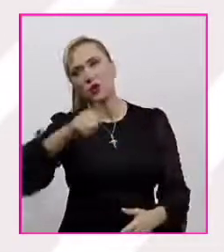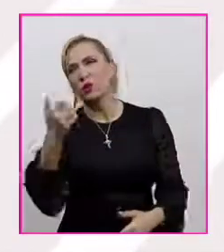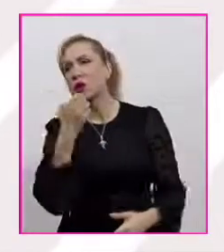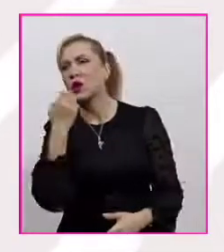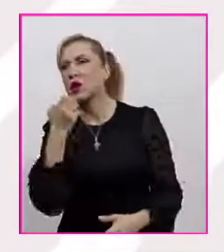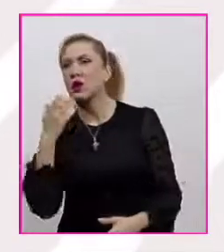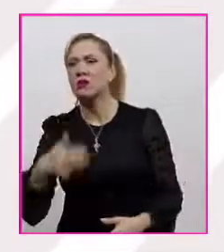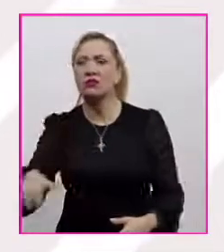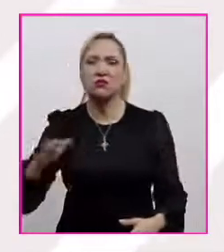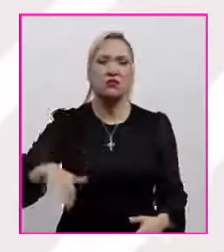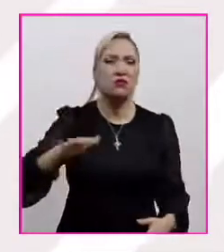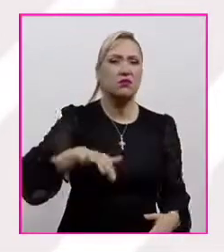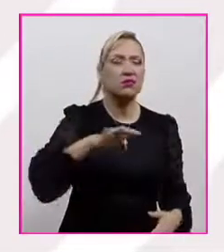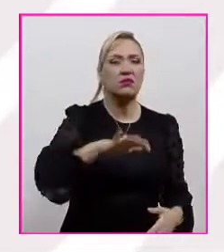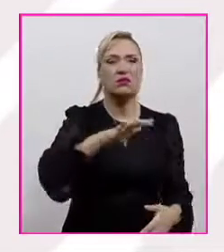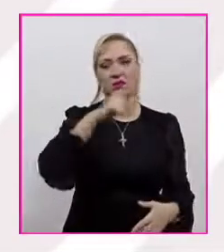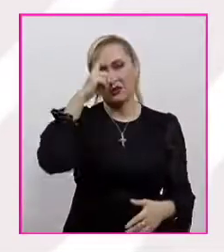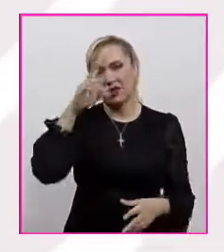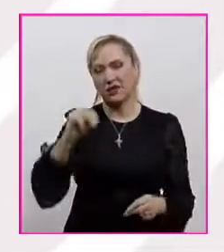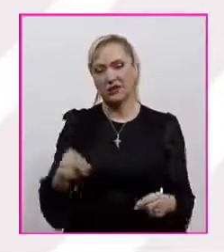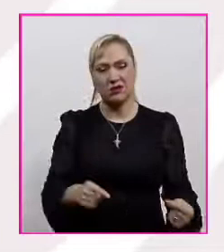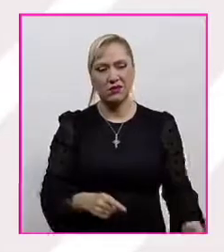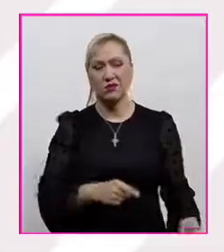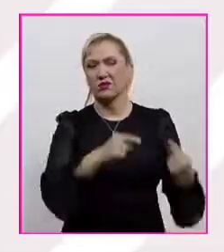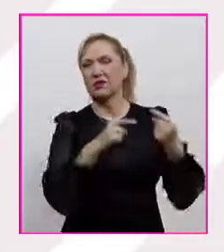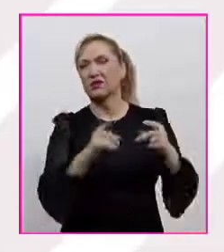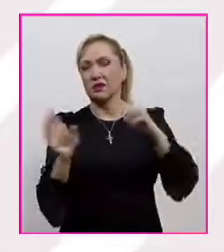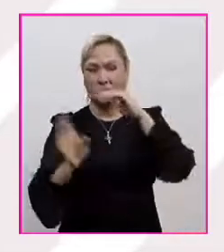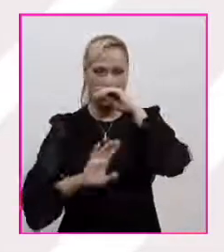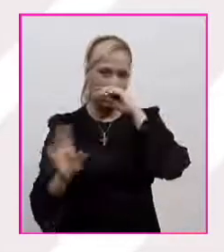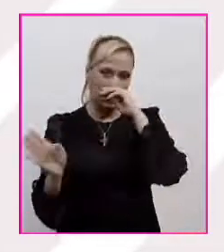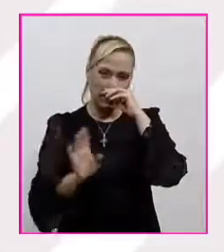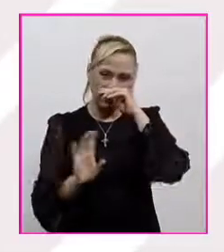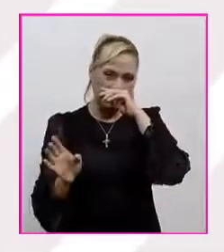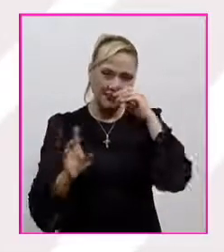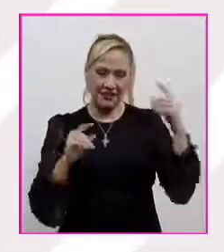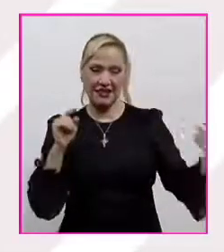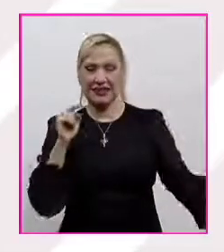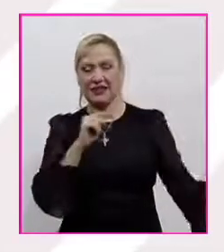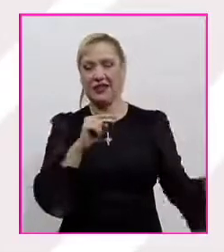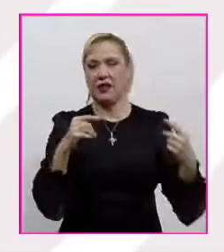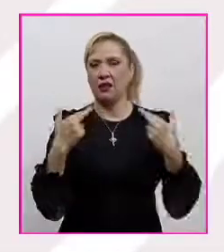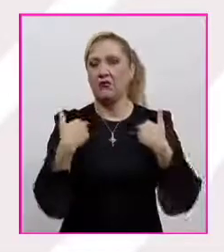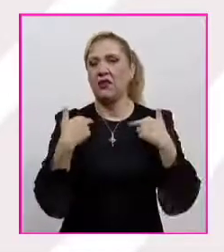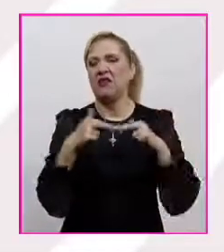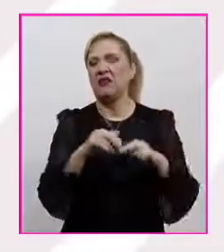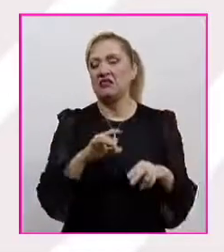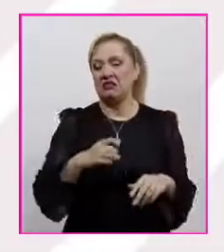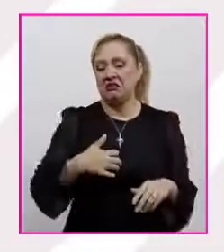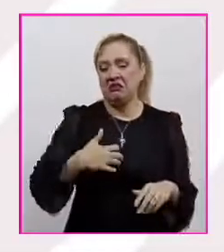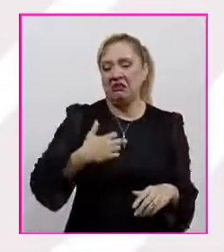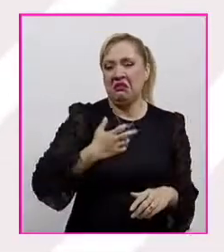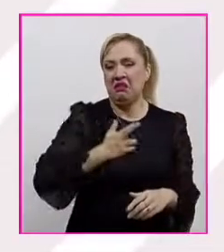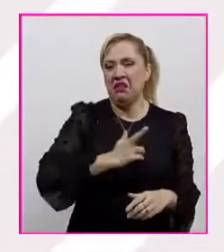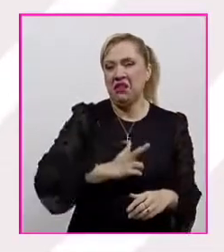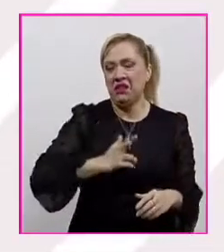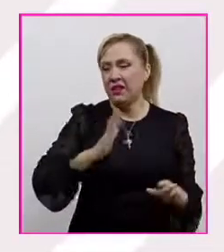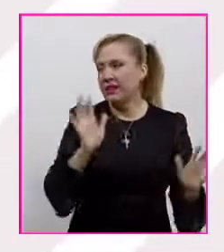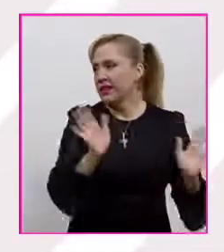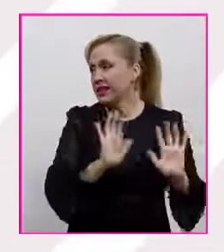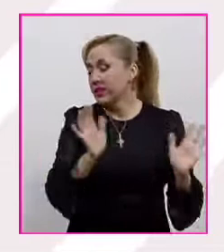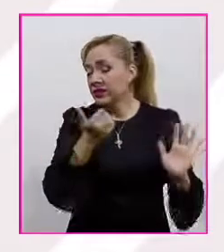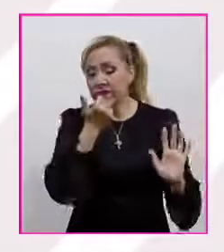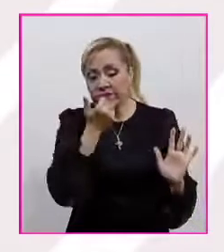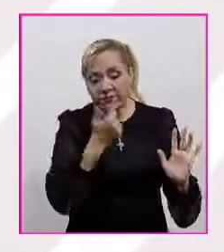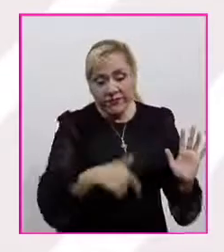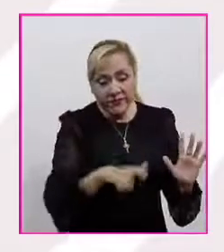para evitar alguna confrontación, alguna situación complicada con las maestras y también con los